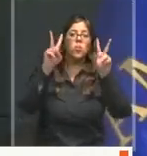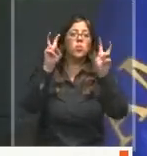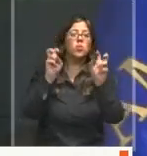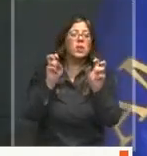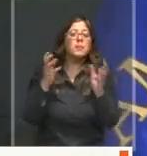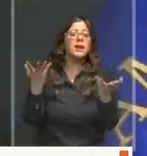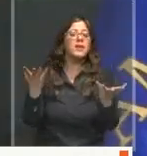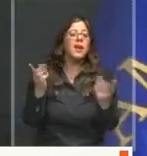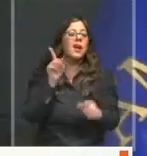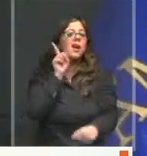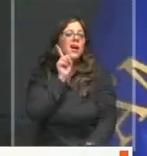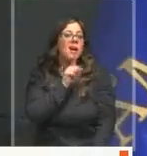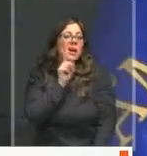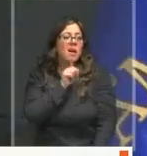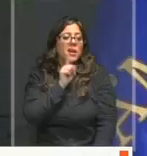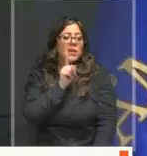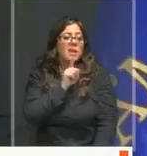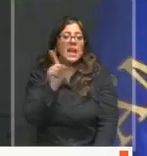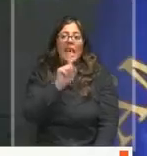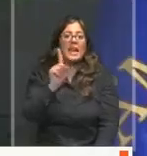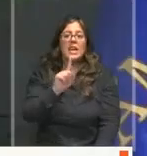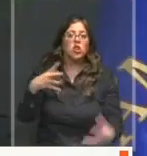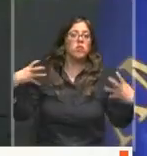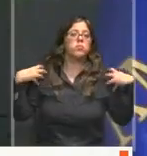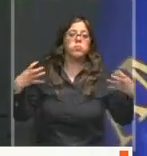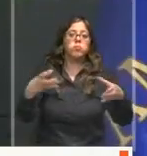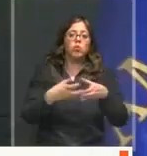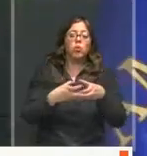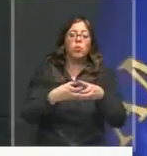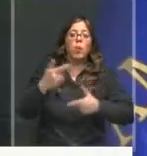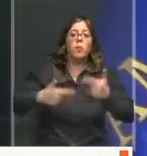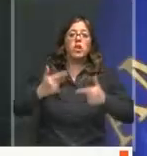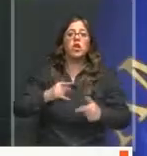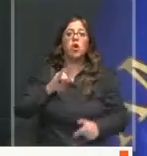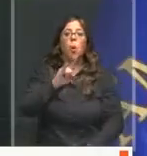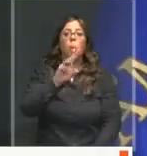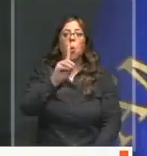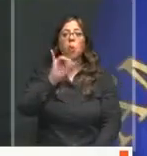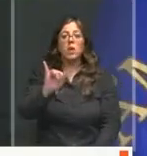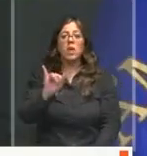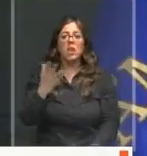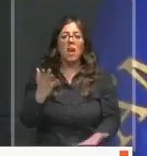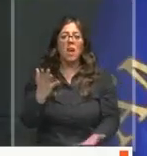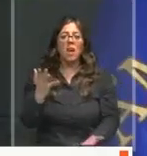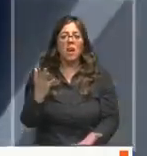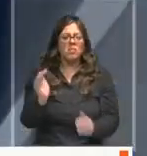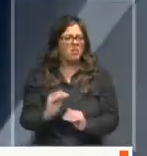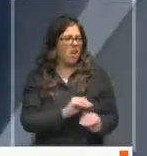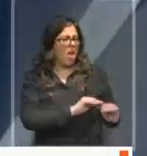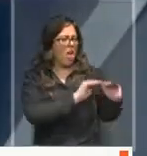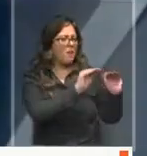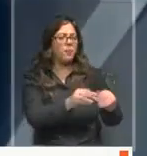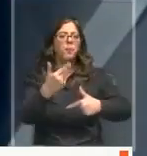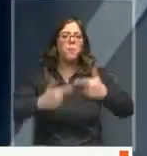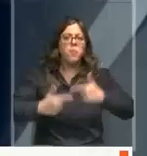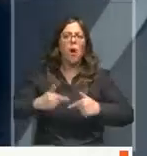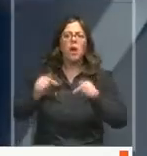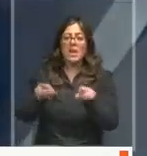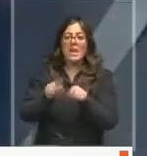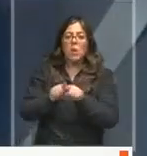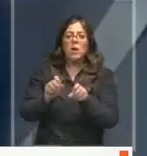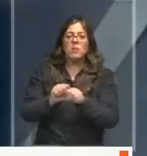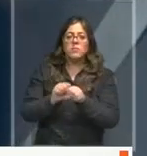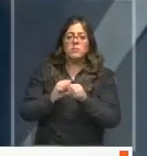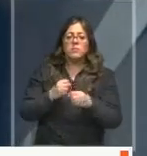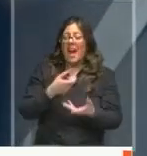y no le corresponde a un partido político como la udi estar dando eso ese tipo de respaldos políticos explosiva denuncia de